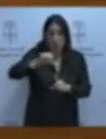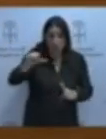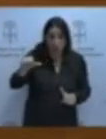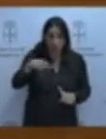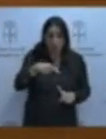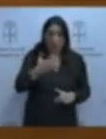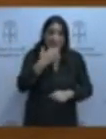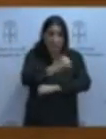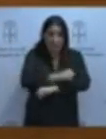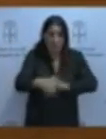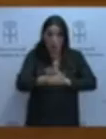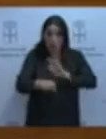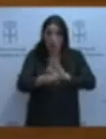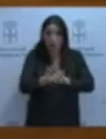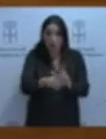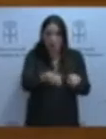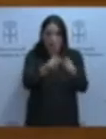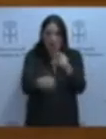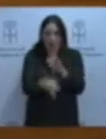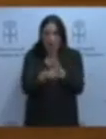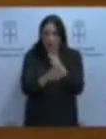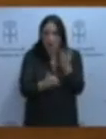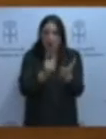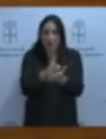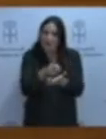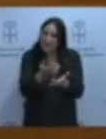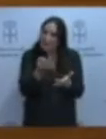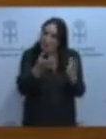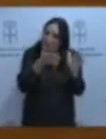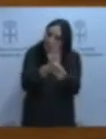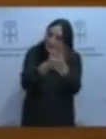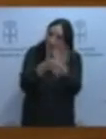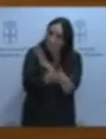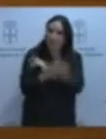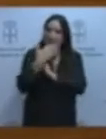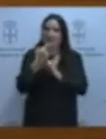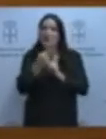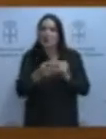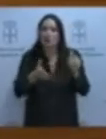De eso, señorías, tenemos que hablar cuando hablamos del estado de nuestras carreteras y de movilidad.